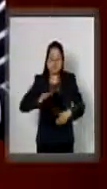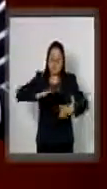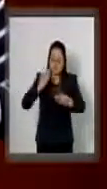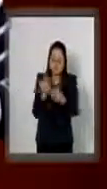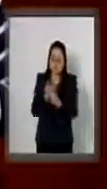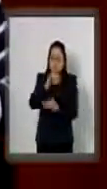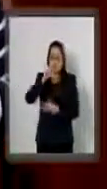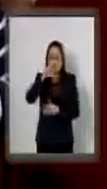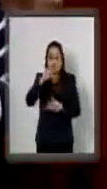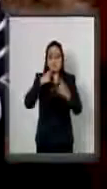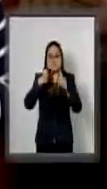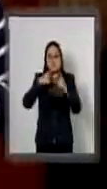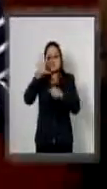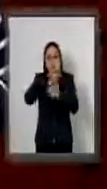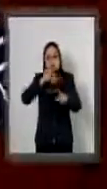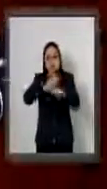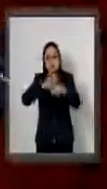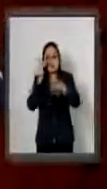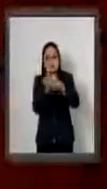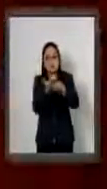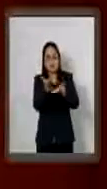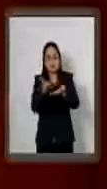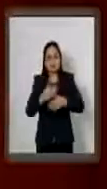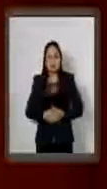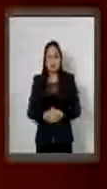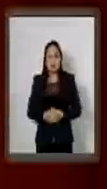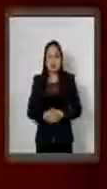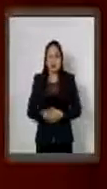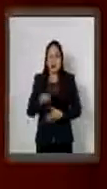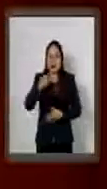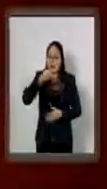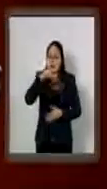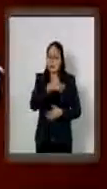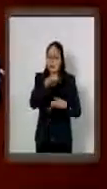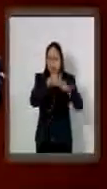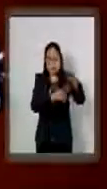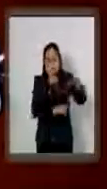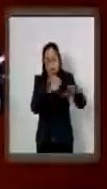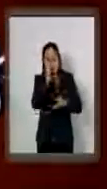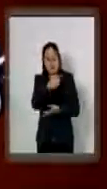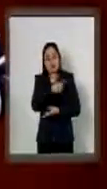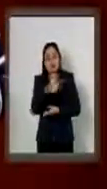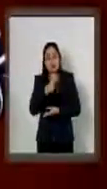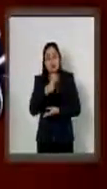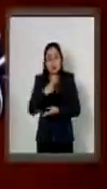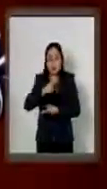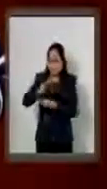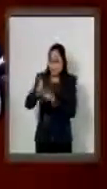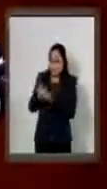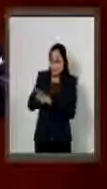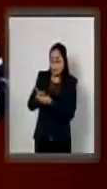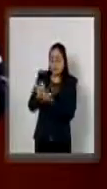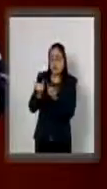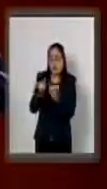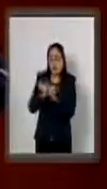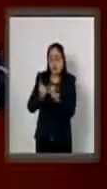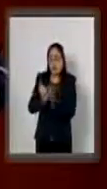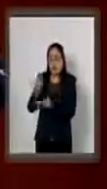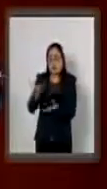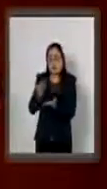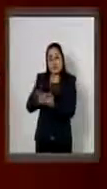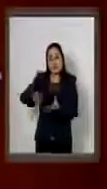de debates íntegramente. Estas comunicaciones también debieron estar en el dictamen